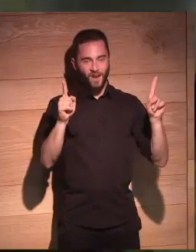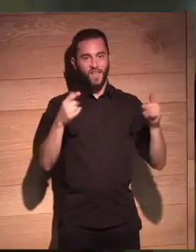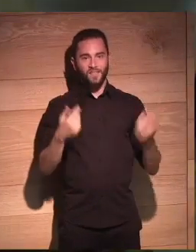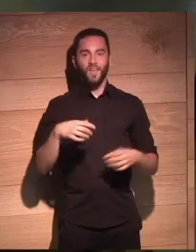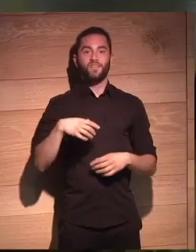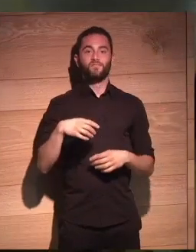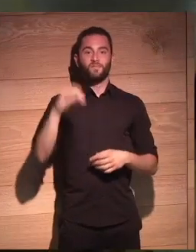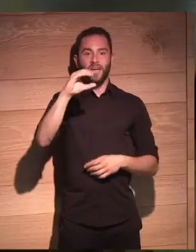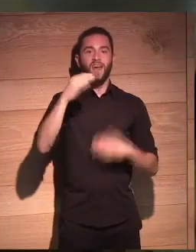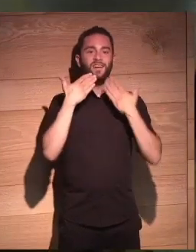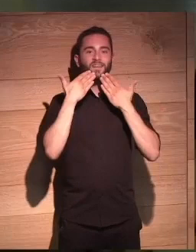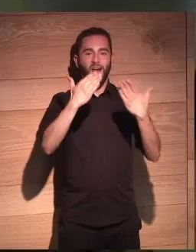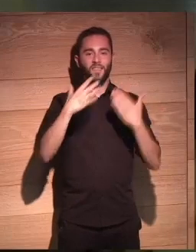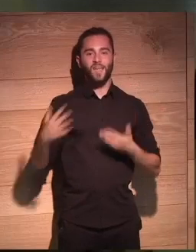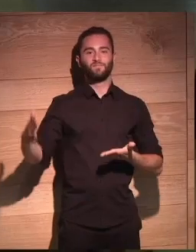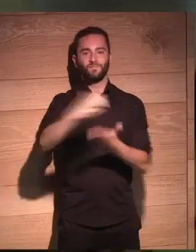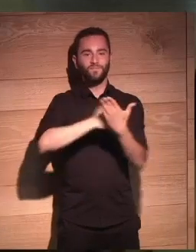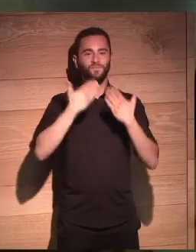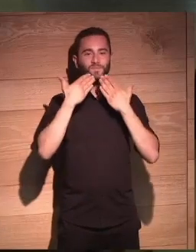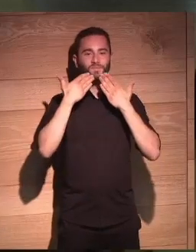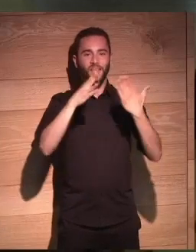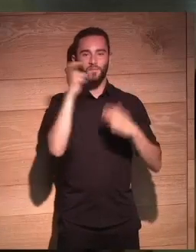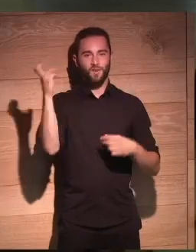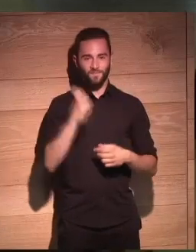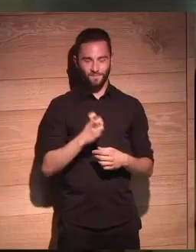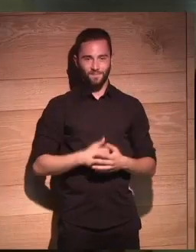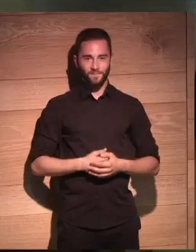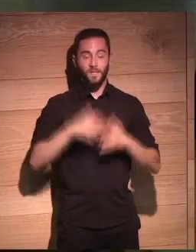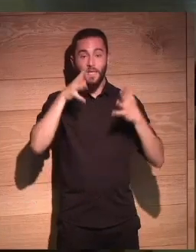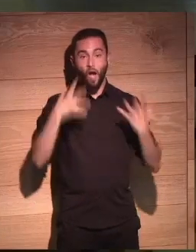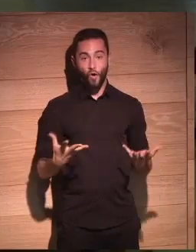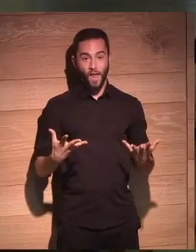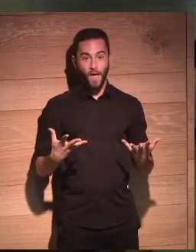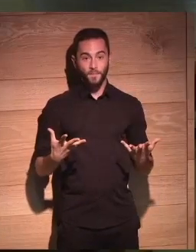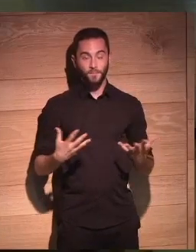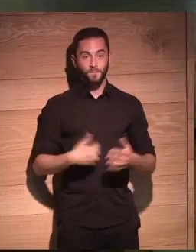todas y a todos por estar aquí. Gracias. Y ahora